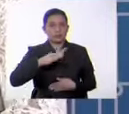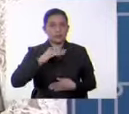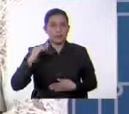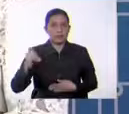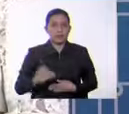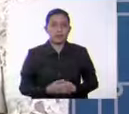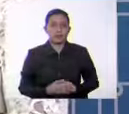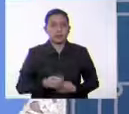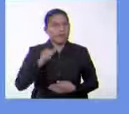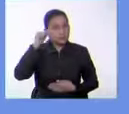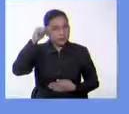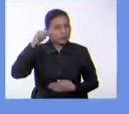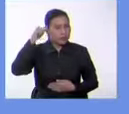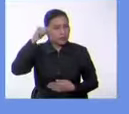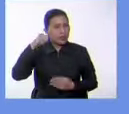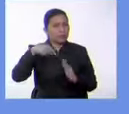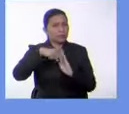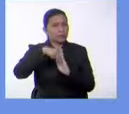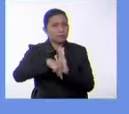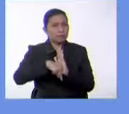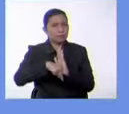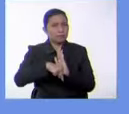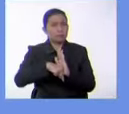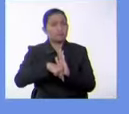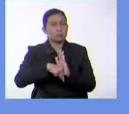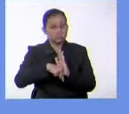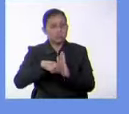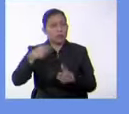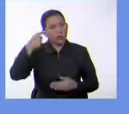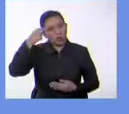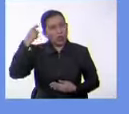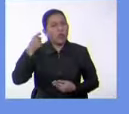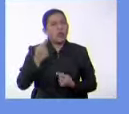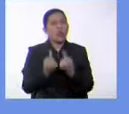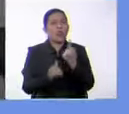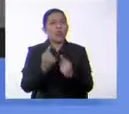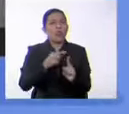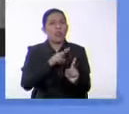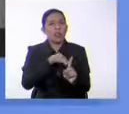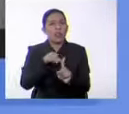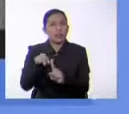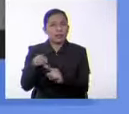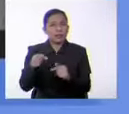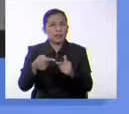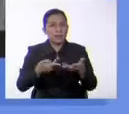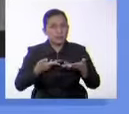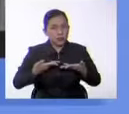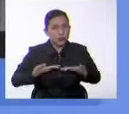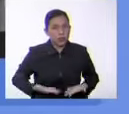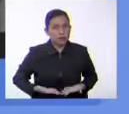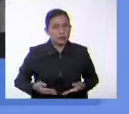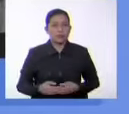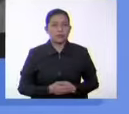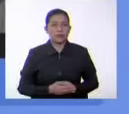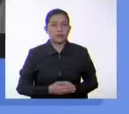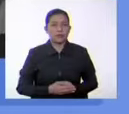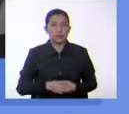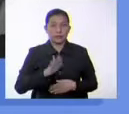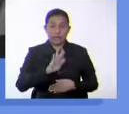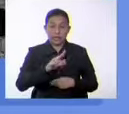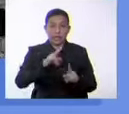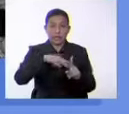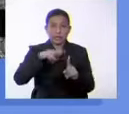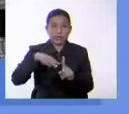hacer un análisis más profundo, podemos recordar las características de los derechos humanos. Y estas características están dadas